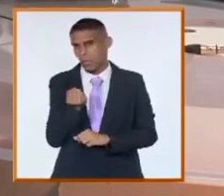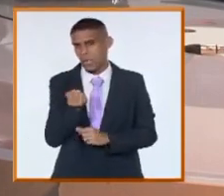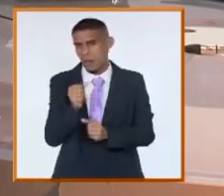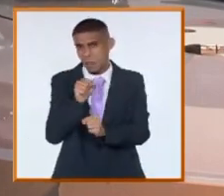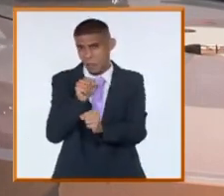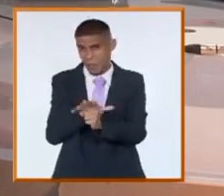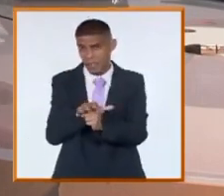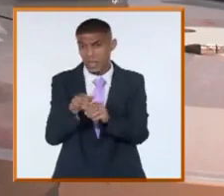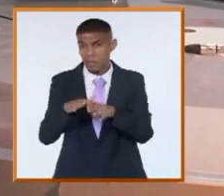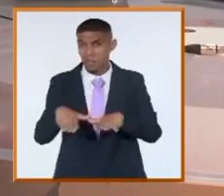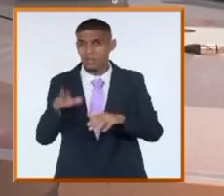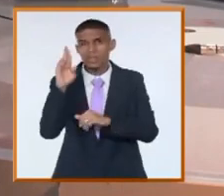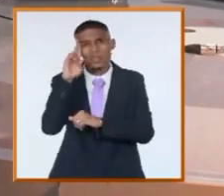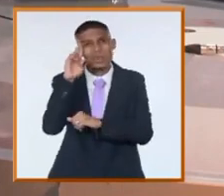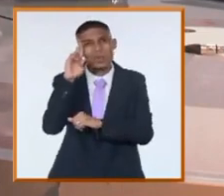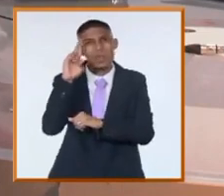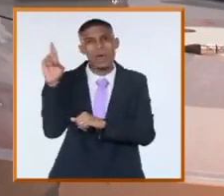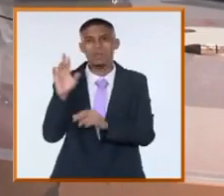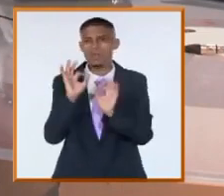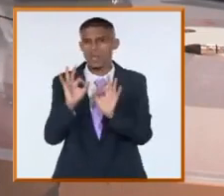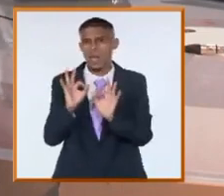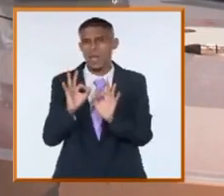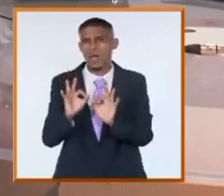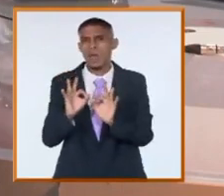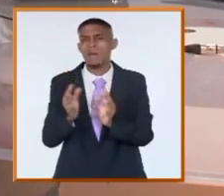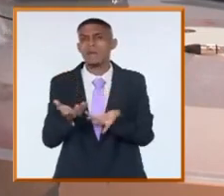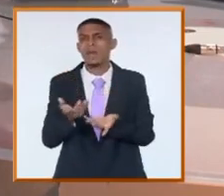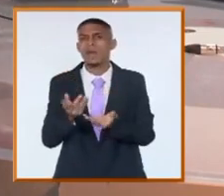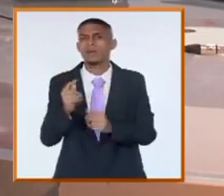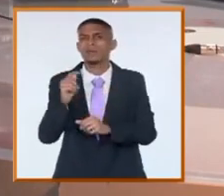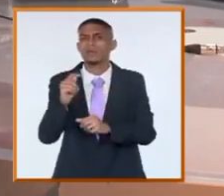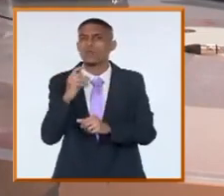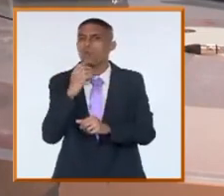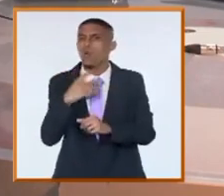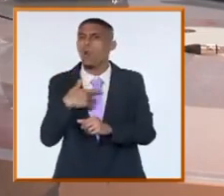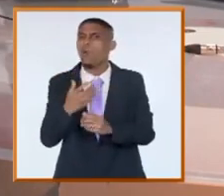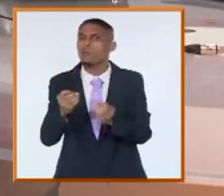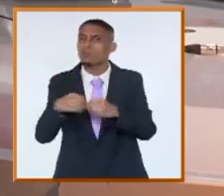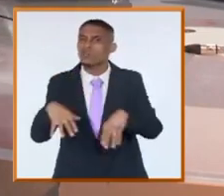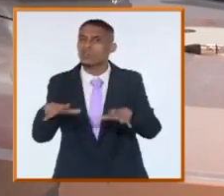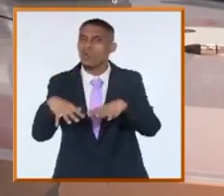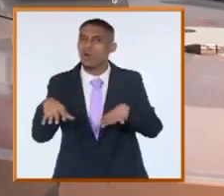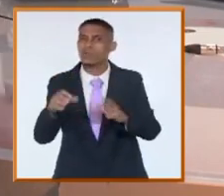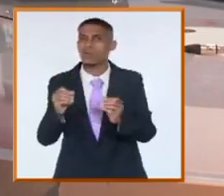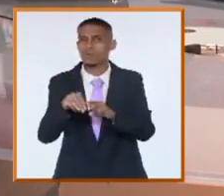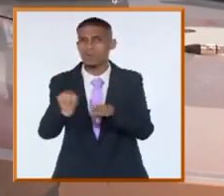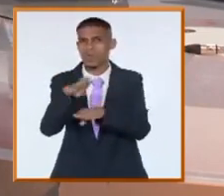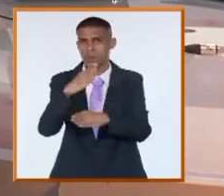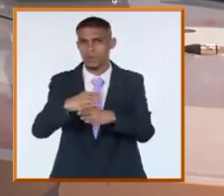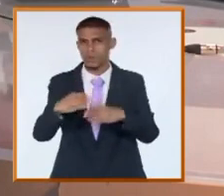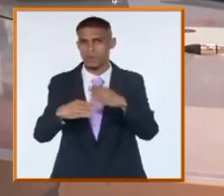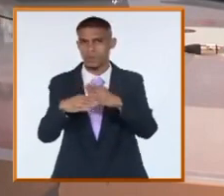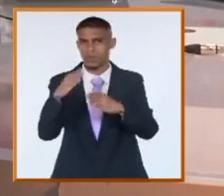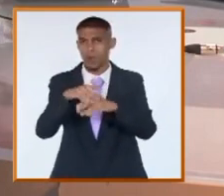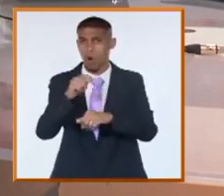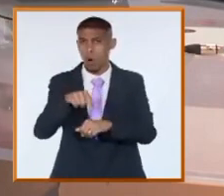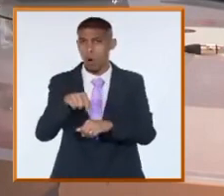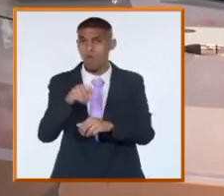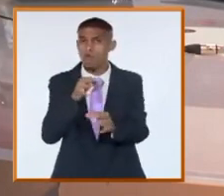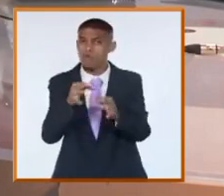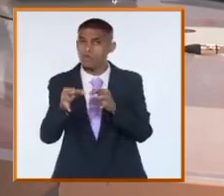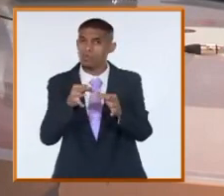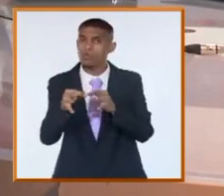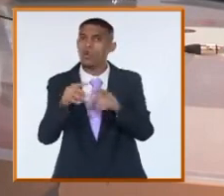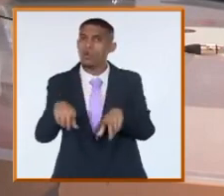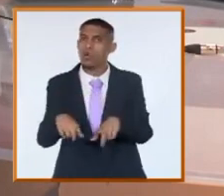esta mesa recordando un poco siempre es bueno estar actualizado de cómo anda el sector Cuáles son hoy las funciones que